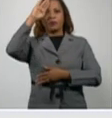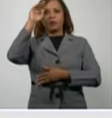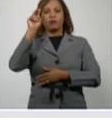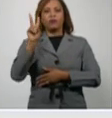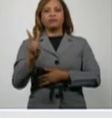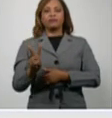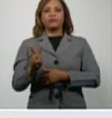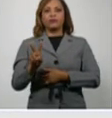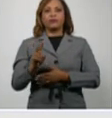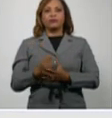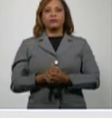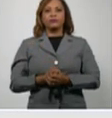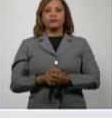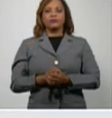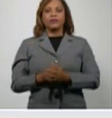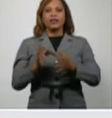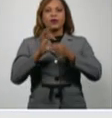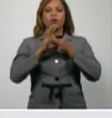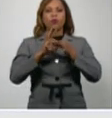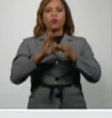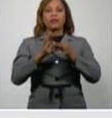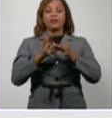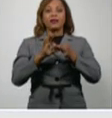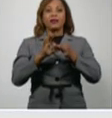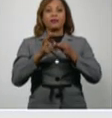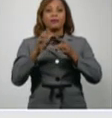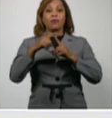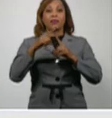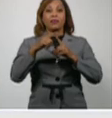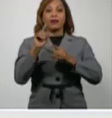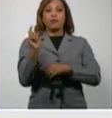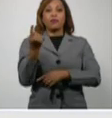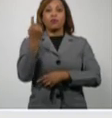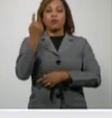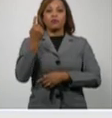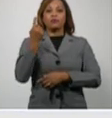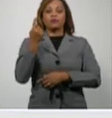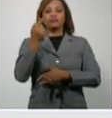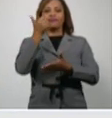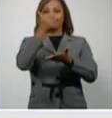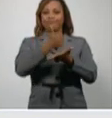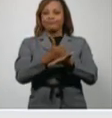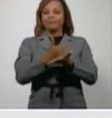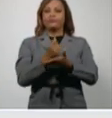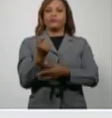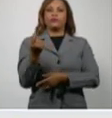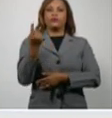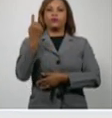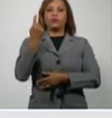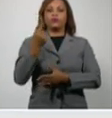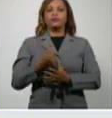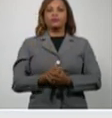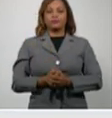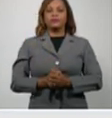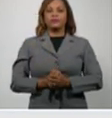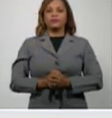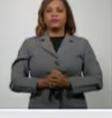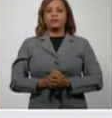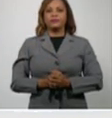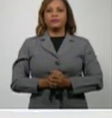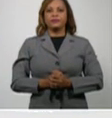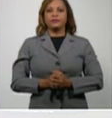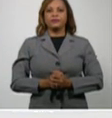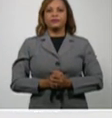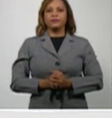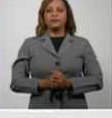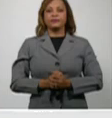Santiago. Y en Guantánamo, un caso importado del municipio de Guantánamo.